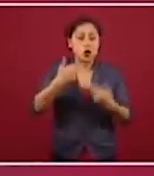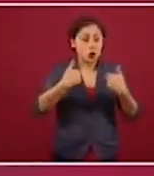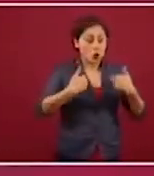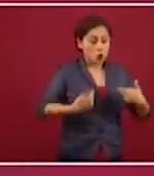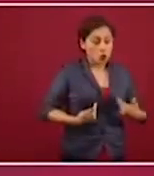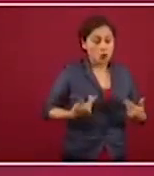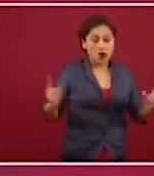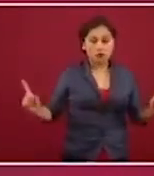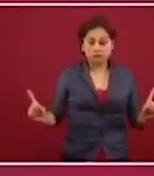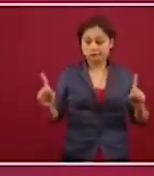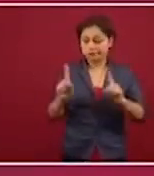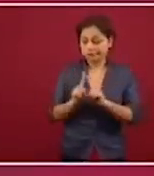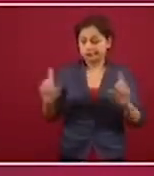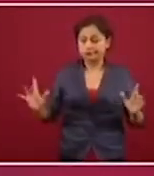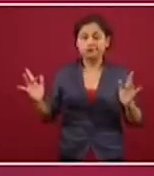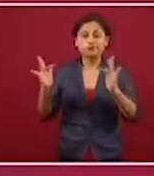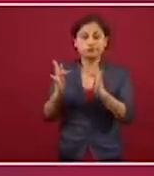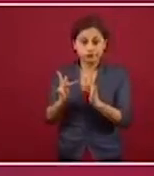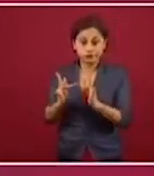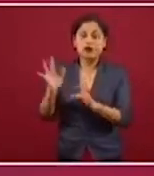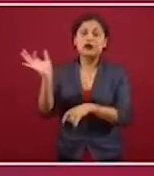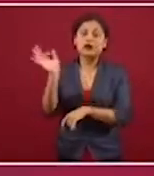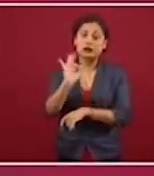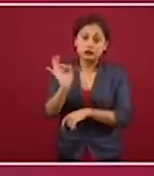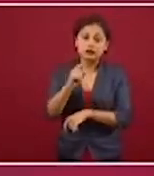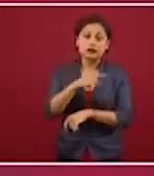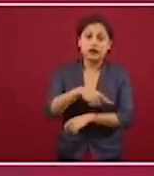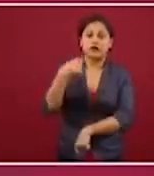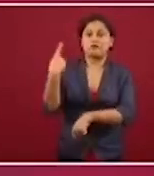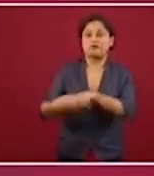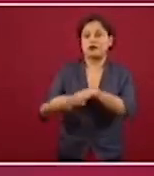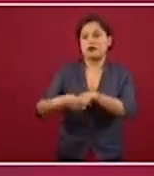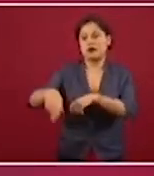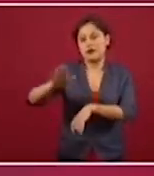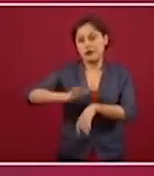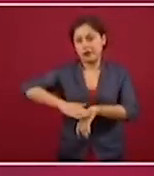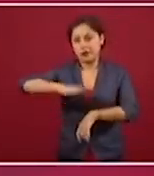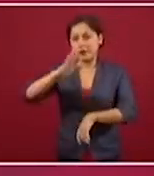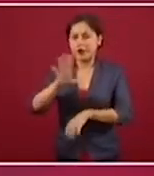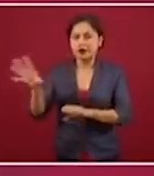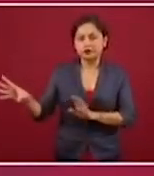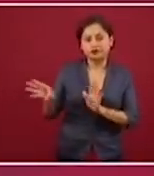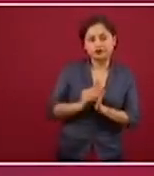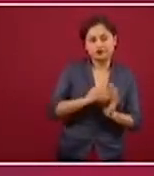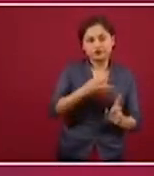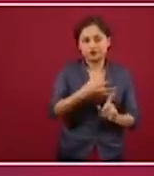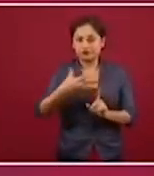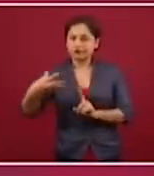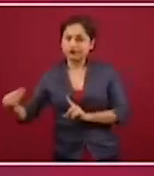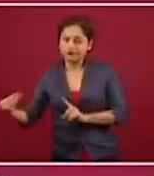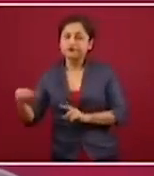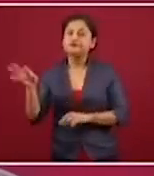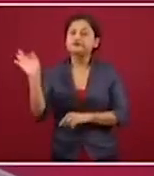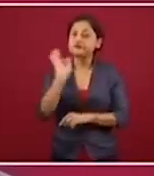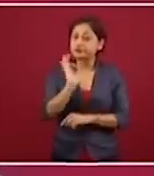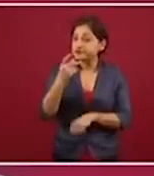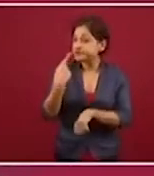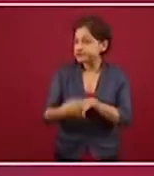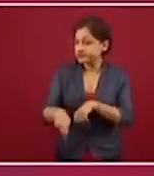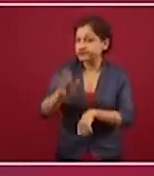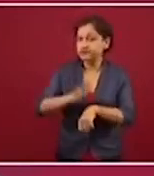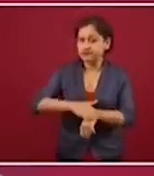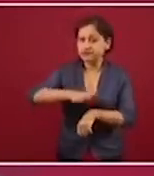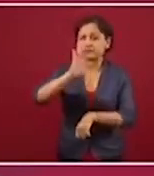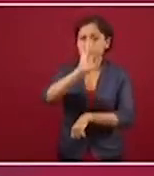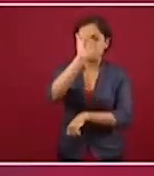aumenta la probabilidad del peligro el riesgo de que haya una transmisión entre especies no se conoce a